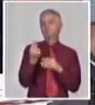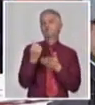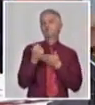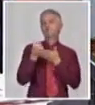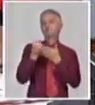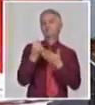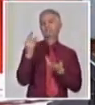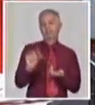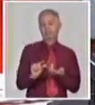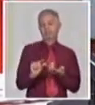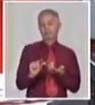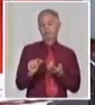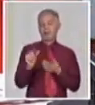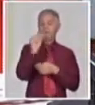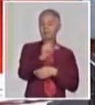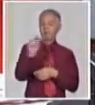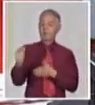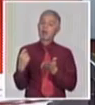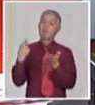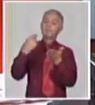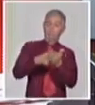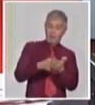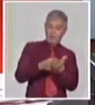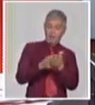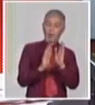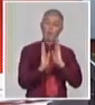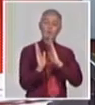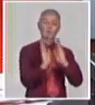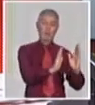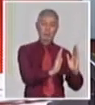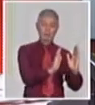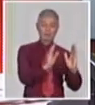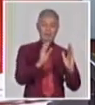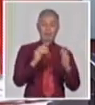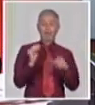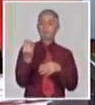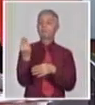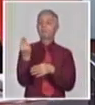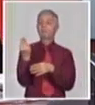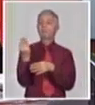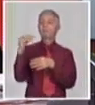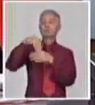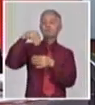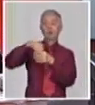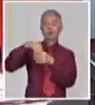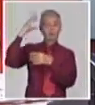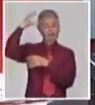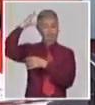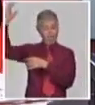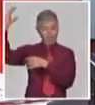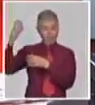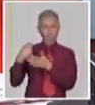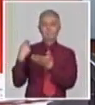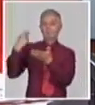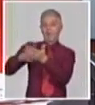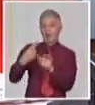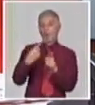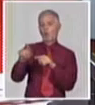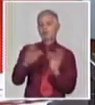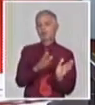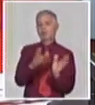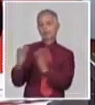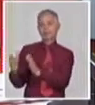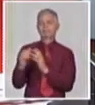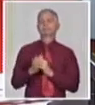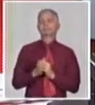pagan una parte y el presupuesto del Estado paga la otra, que es el gobierno. Todo eso va a dar a los gastos del presupuesto, todo eso nos incrementa